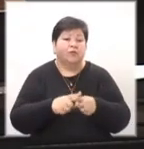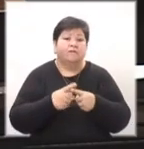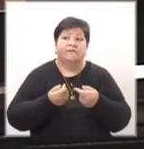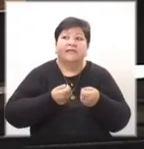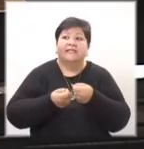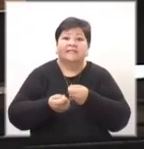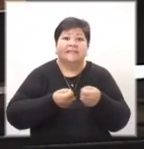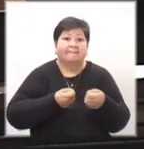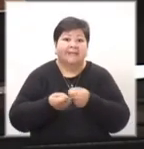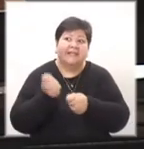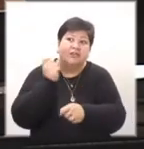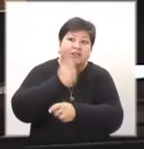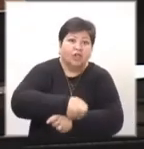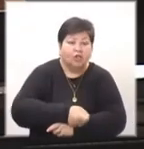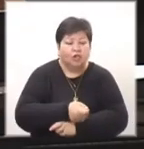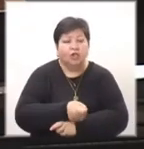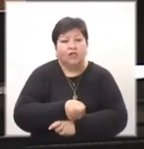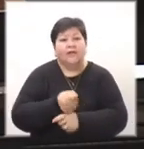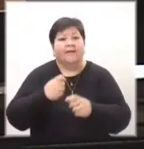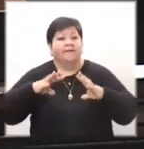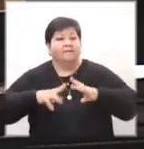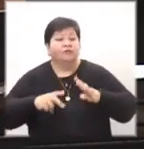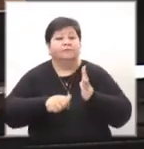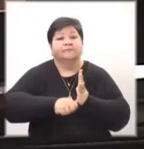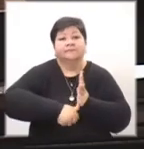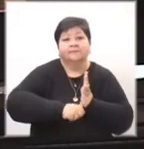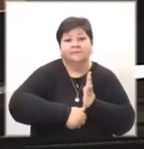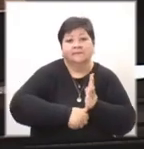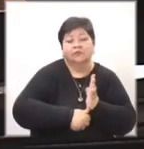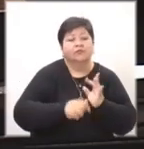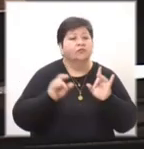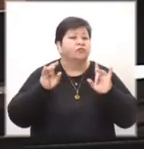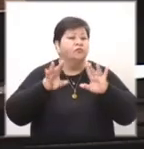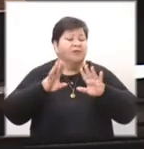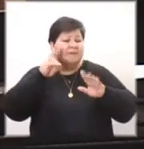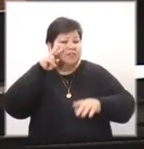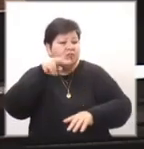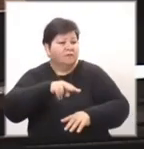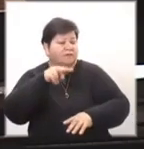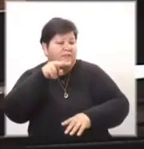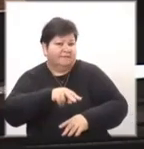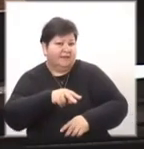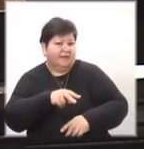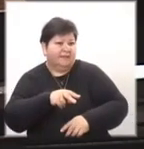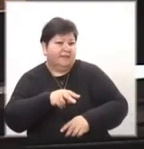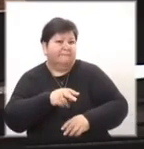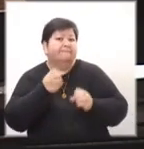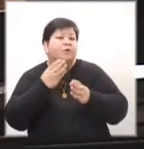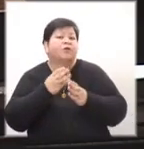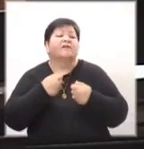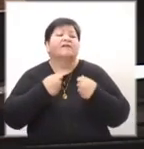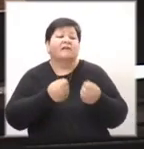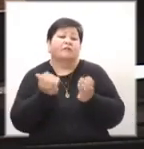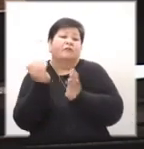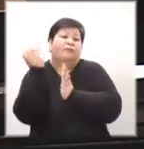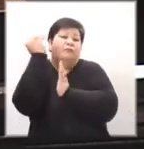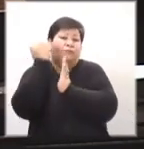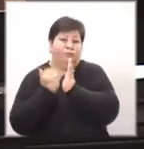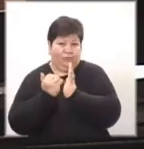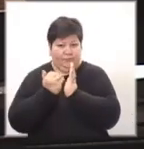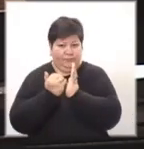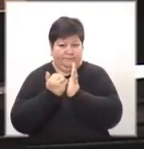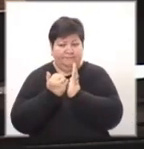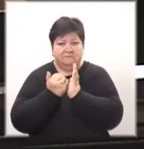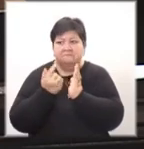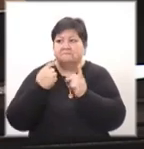jubilaciones y las pensiones solo se aborda desde el lado de la reducción del gasto y no se hace absolutamente nada